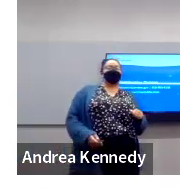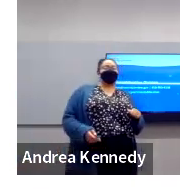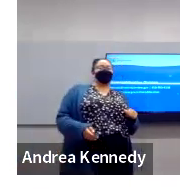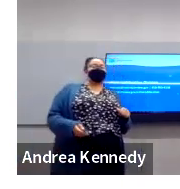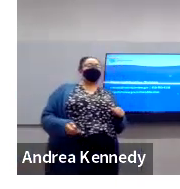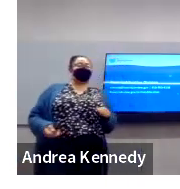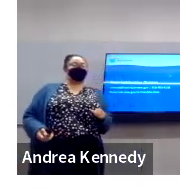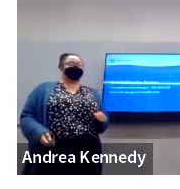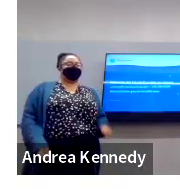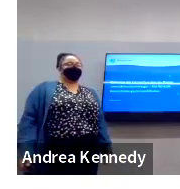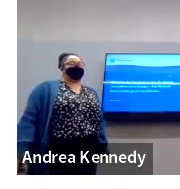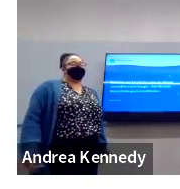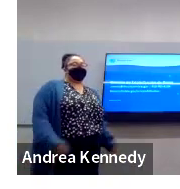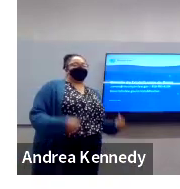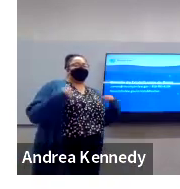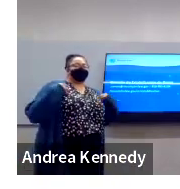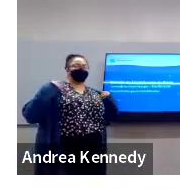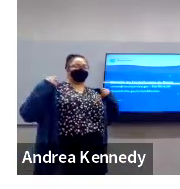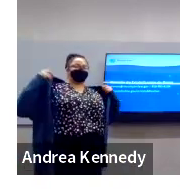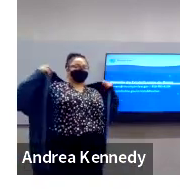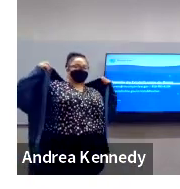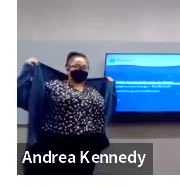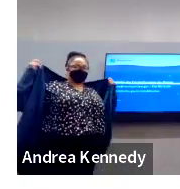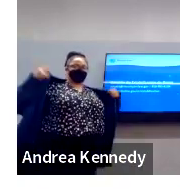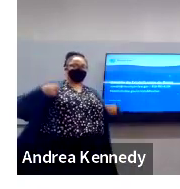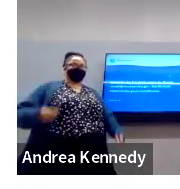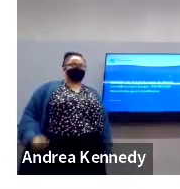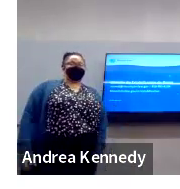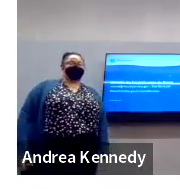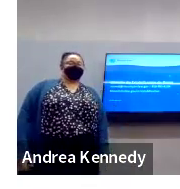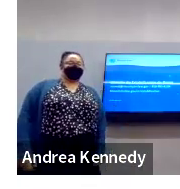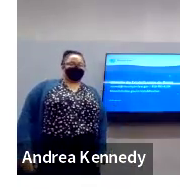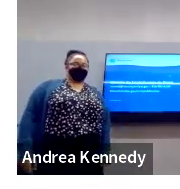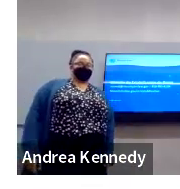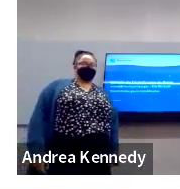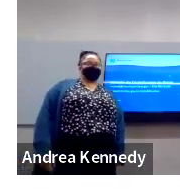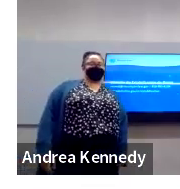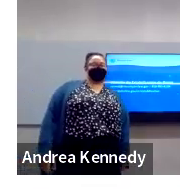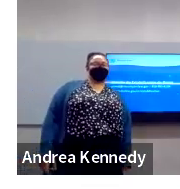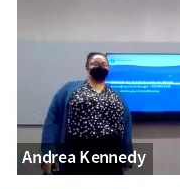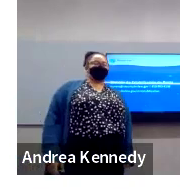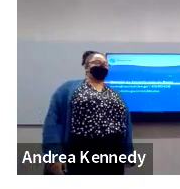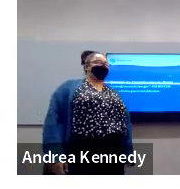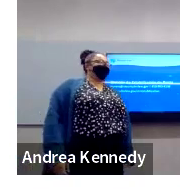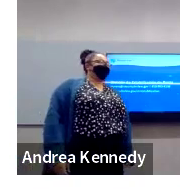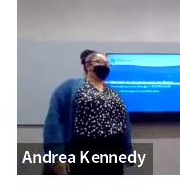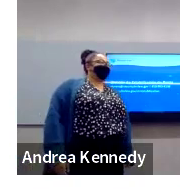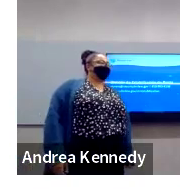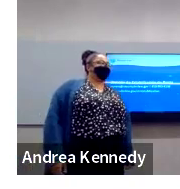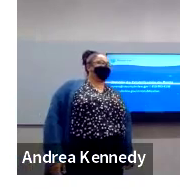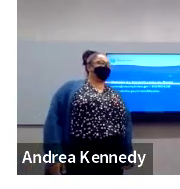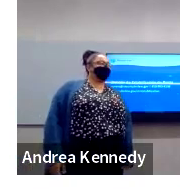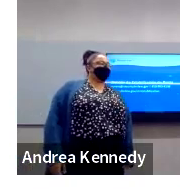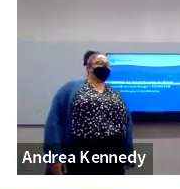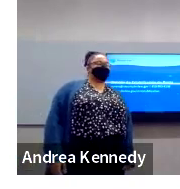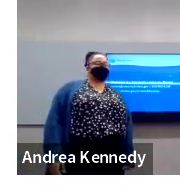mountainview.gov/rent stabilization. Aquí está nuestro modo de contacto, la División de Estabilización de Renta. Está